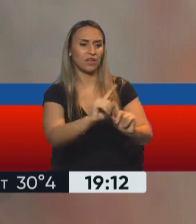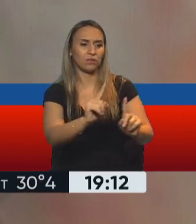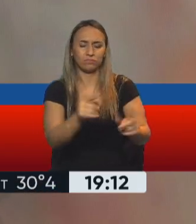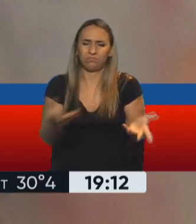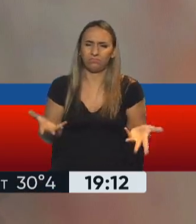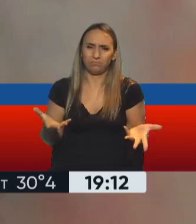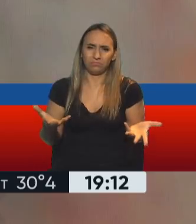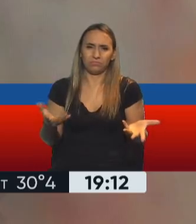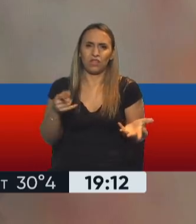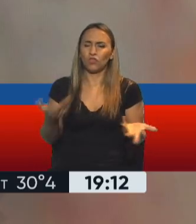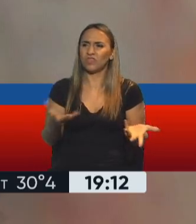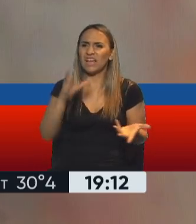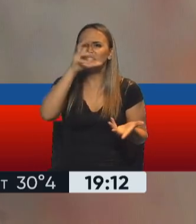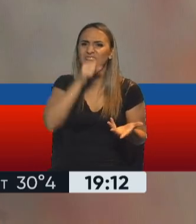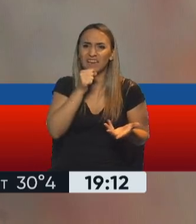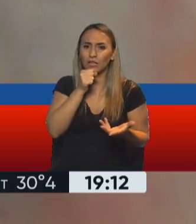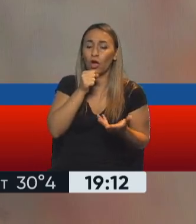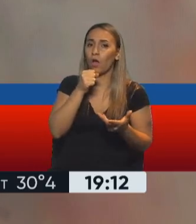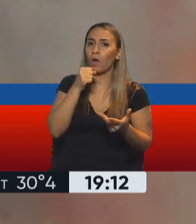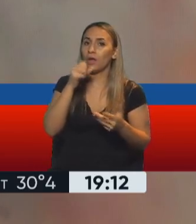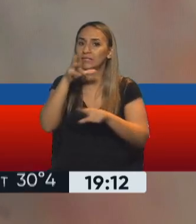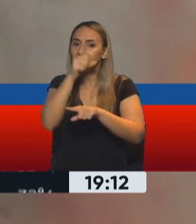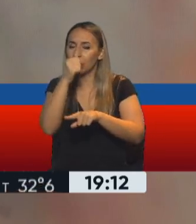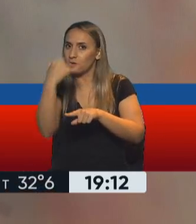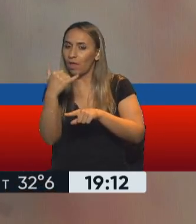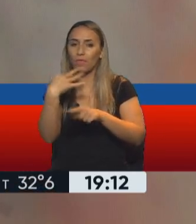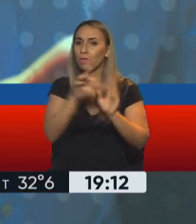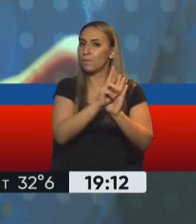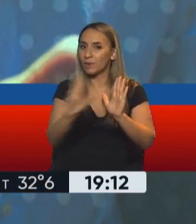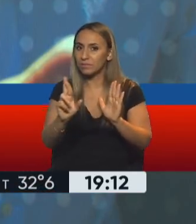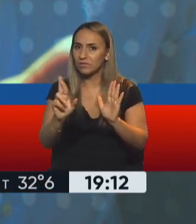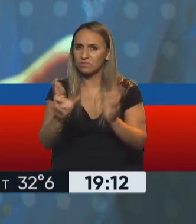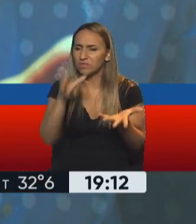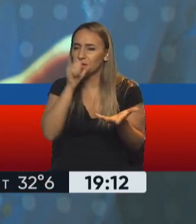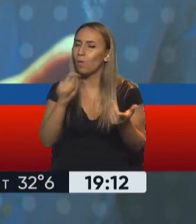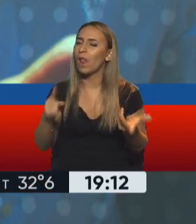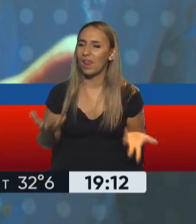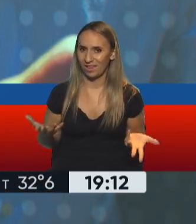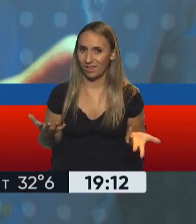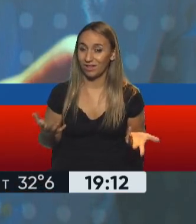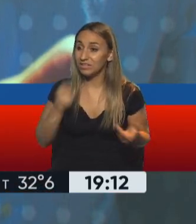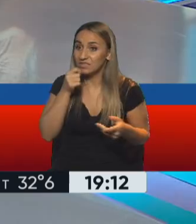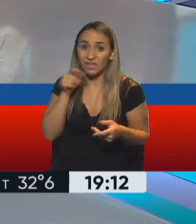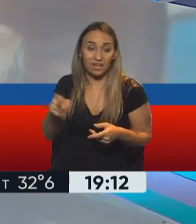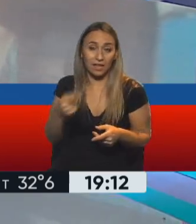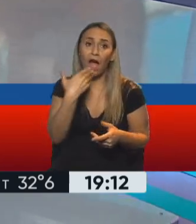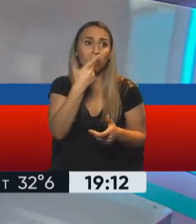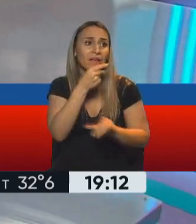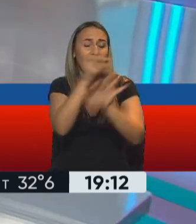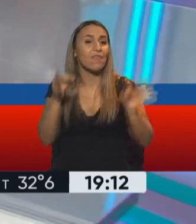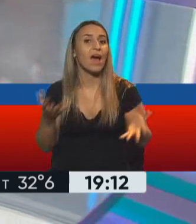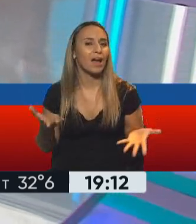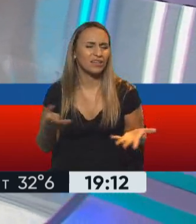qué secreto debían relevarlo? Si no iba a hablar. Sí. Tenemos un móvil importante con Alfredo Simón. Una última